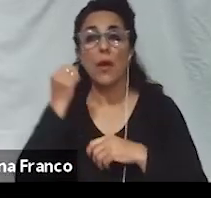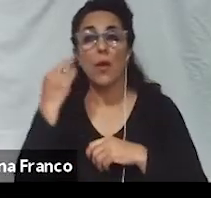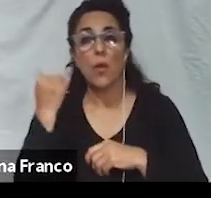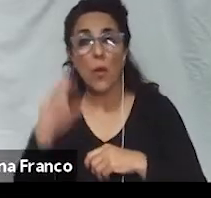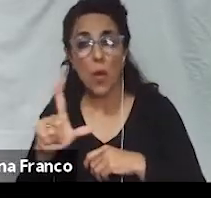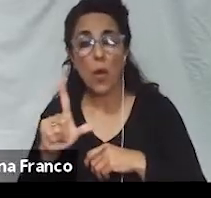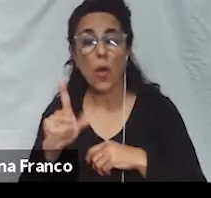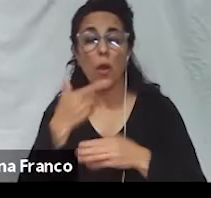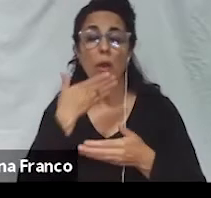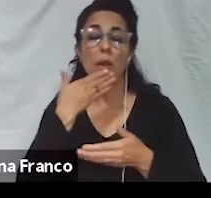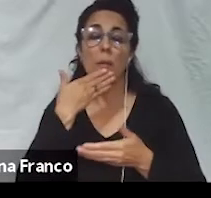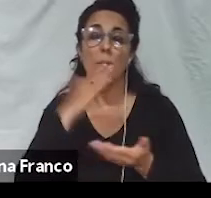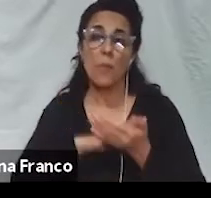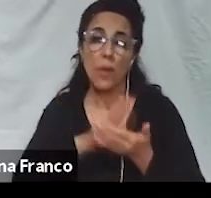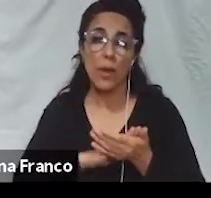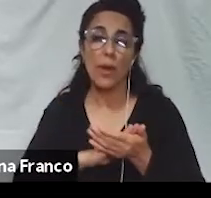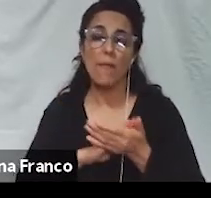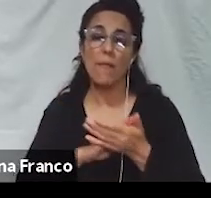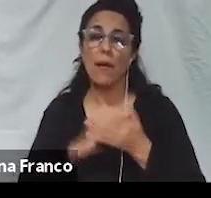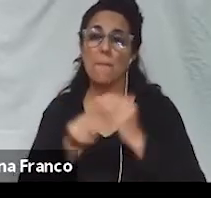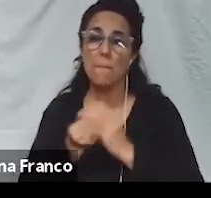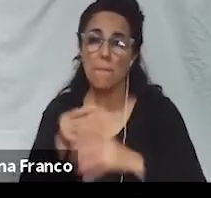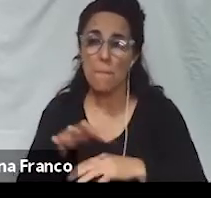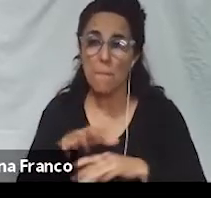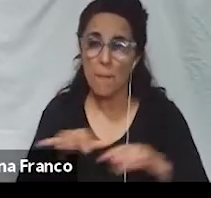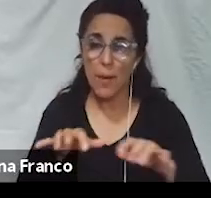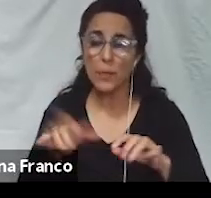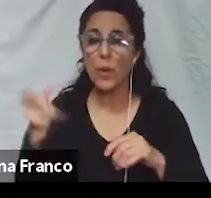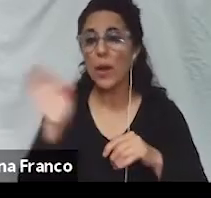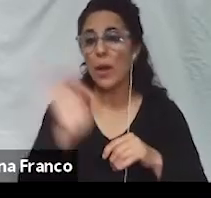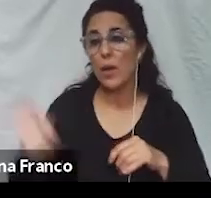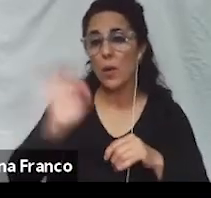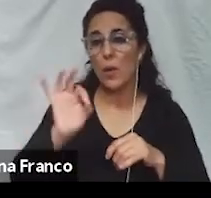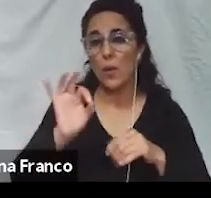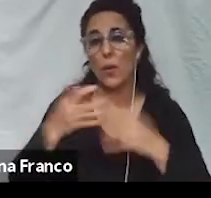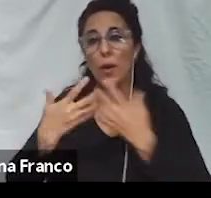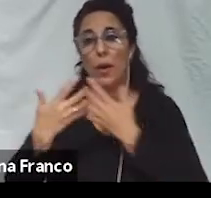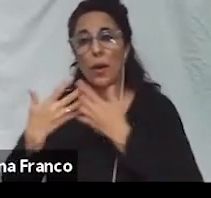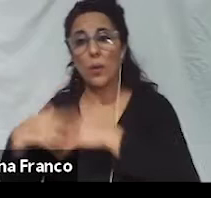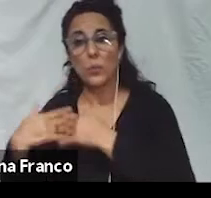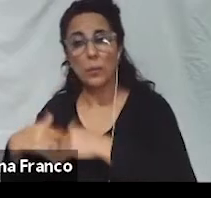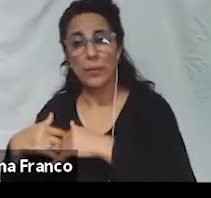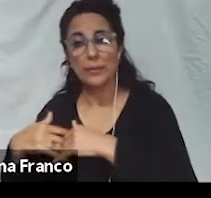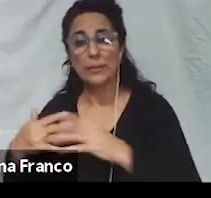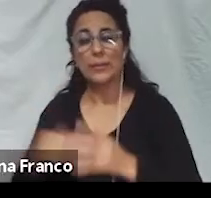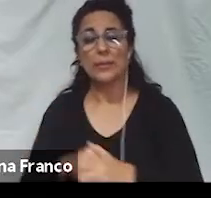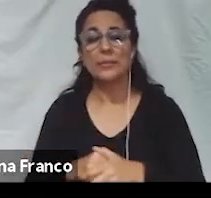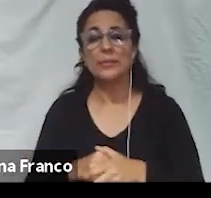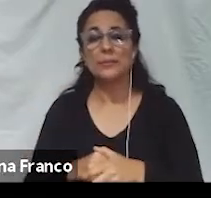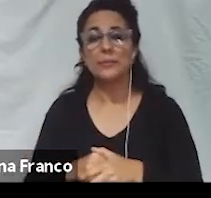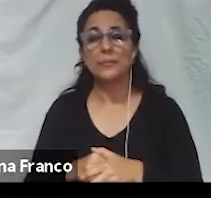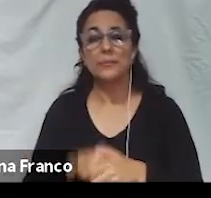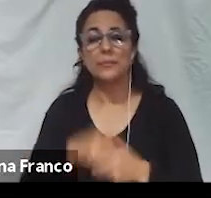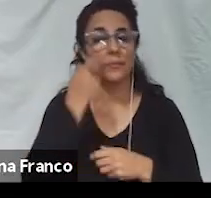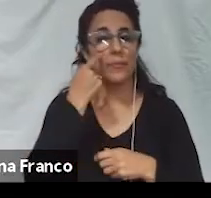responsabilidad hacer diferentes tipos de pruebas, tanto manuales como automatizadas. Vamos